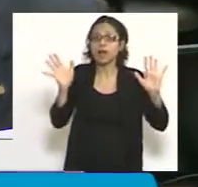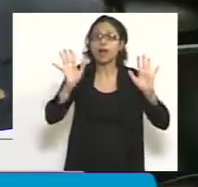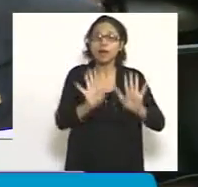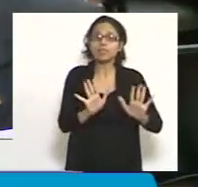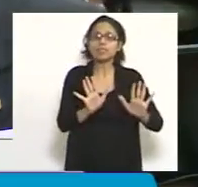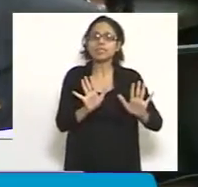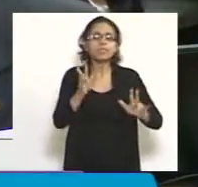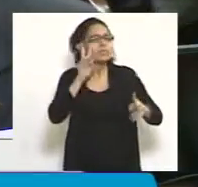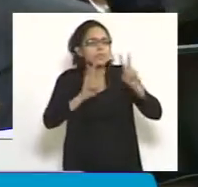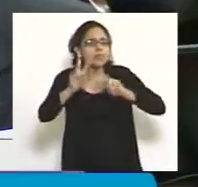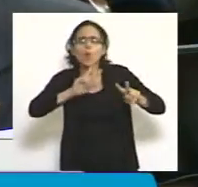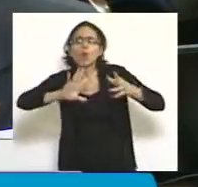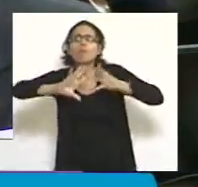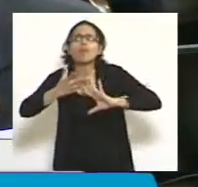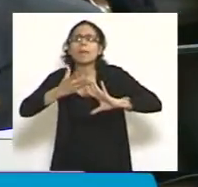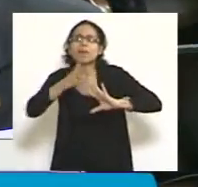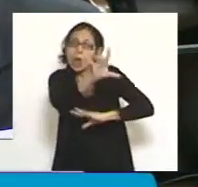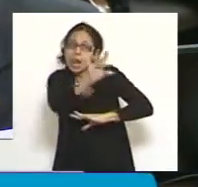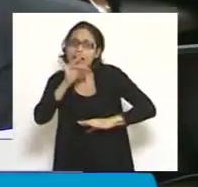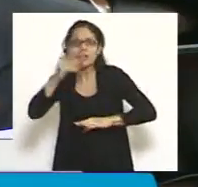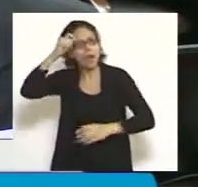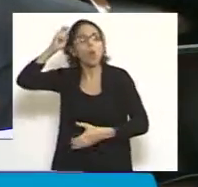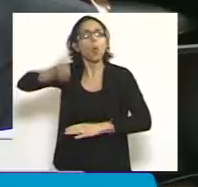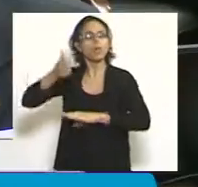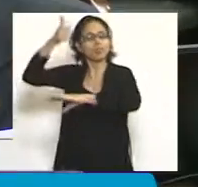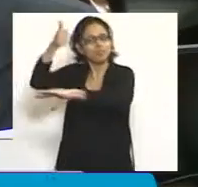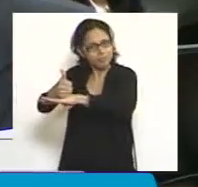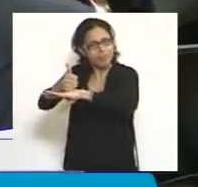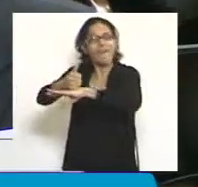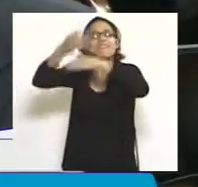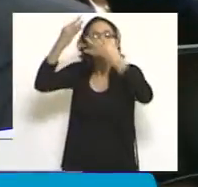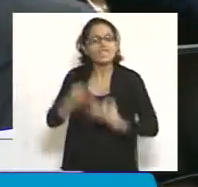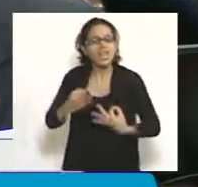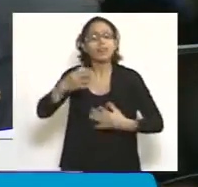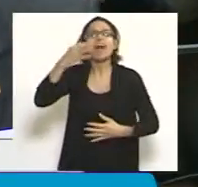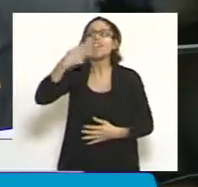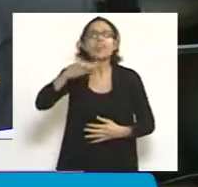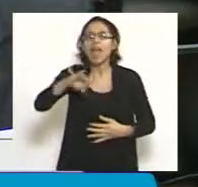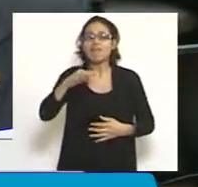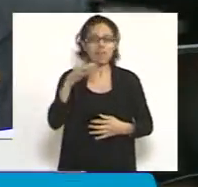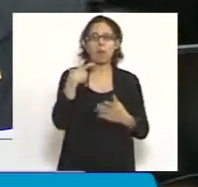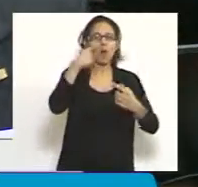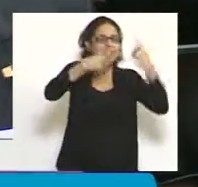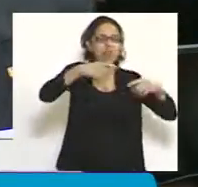que se busca en la designación de un juez es que haya fundamentalmente consenso de los distintos órganos del